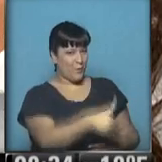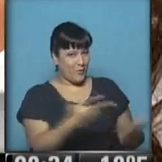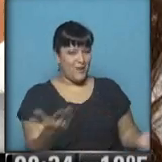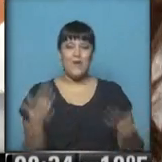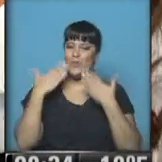muchas gracias a vos l